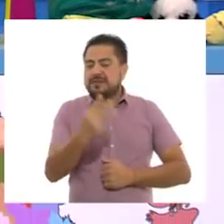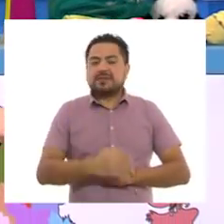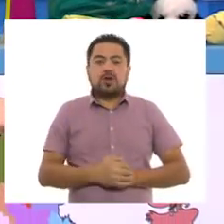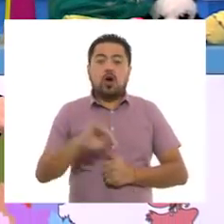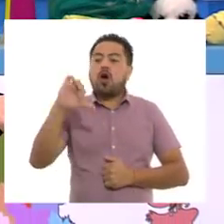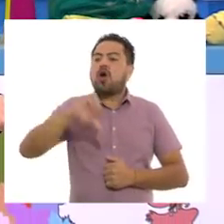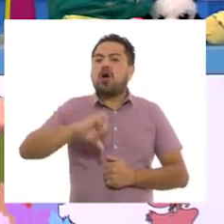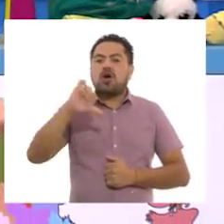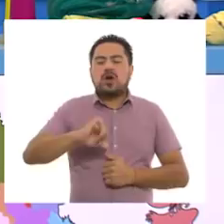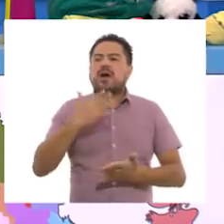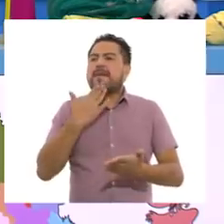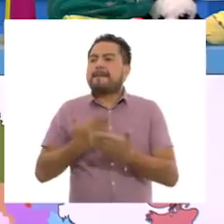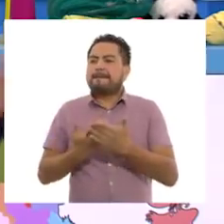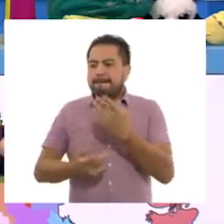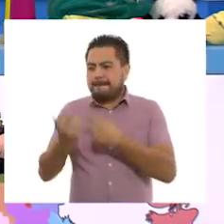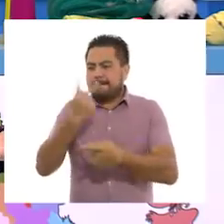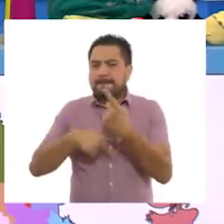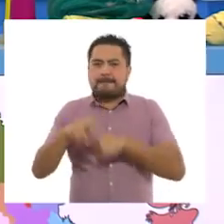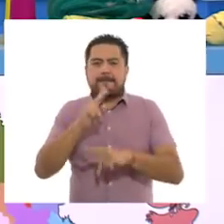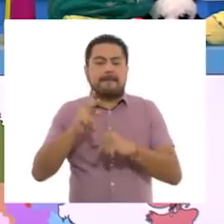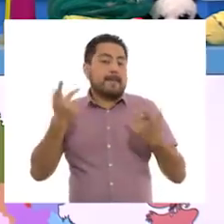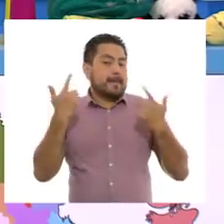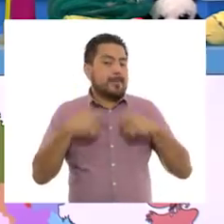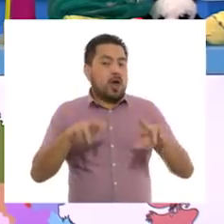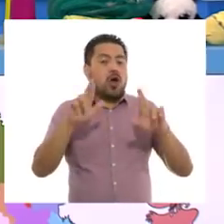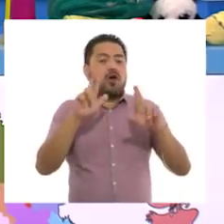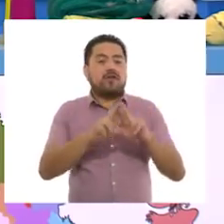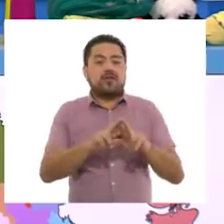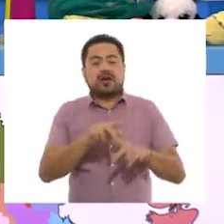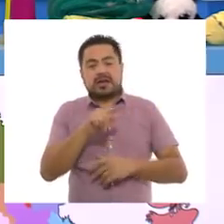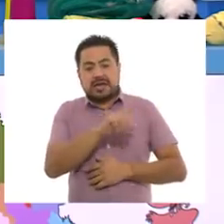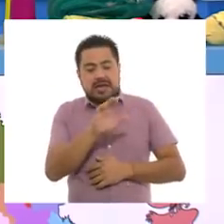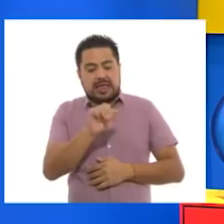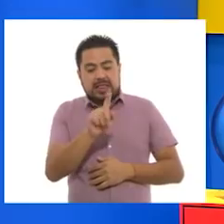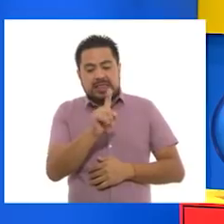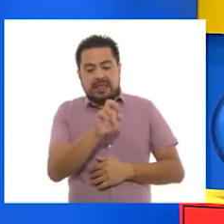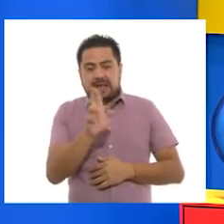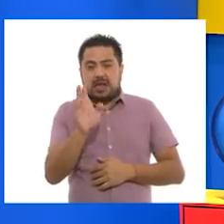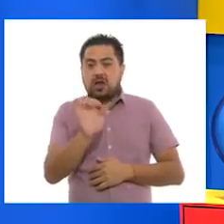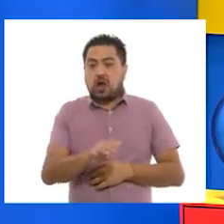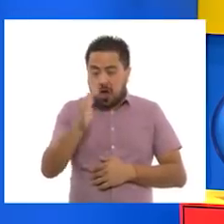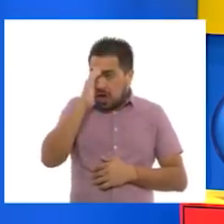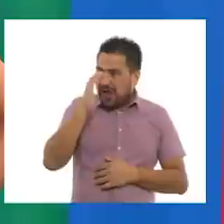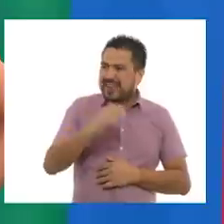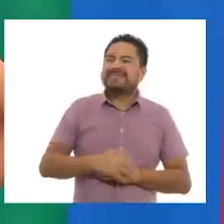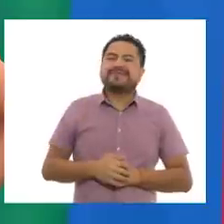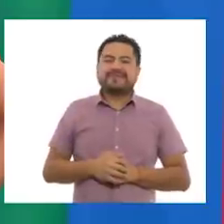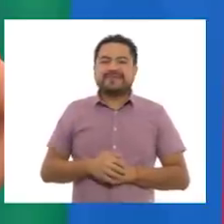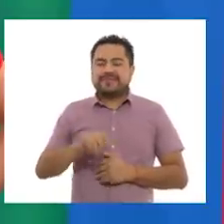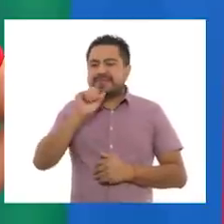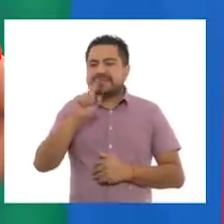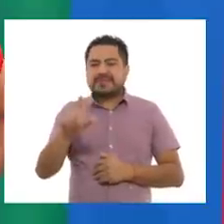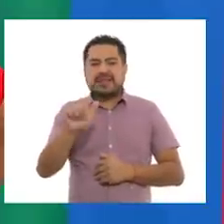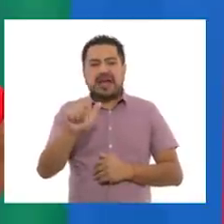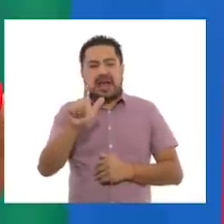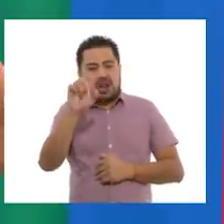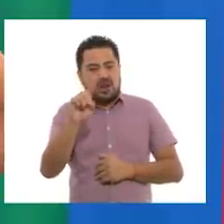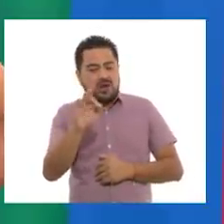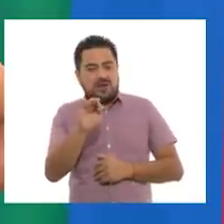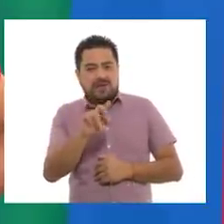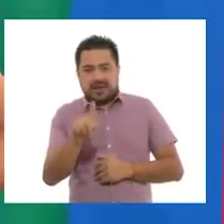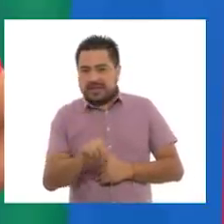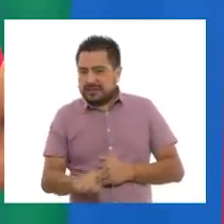El día de hoy queremos darle la bienvenida a nuestros profesores Jorge Calderón. ¡Hola, hola! Y Ale Fernández. ¿Cómo